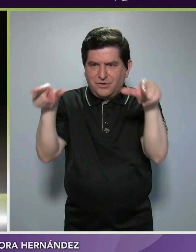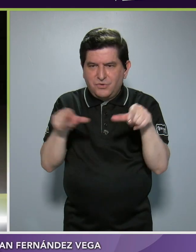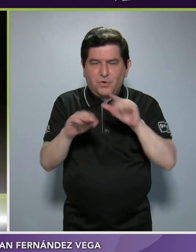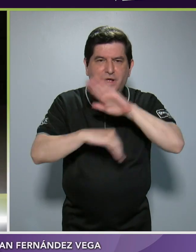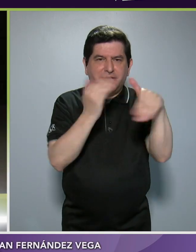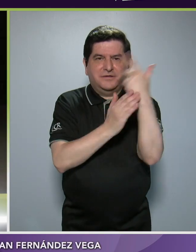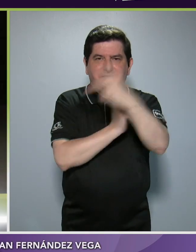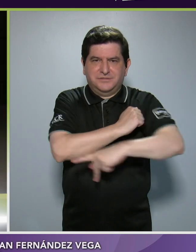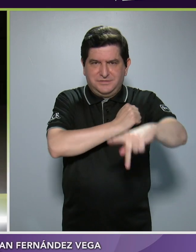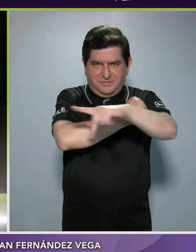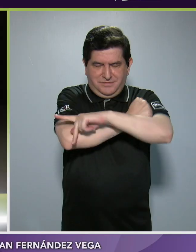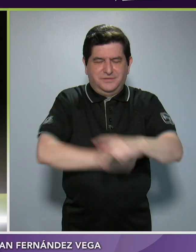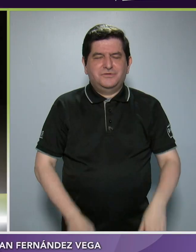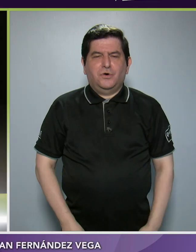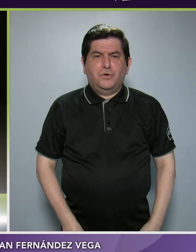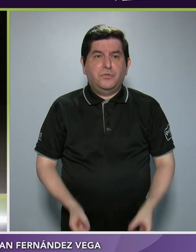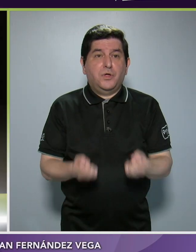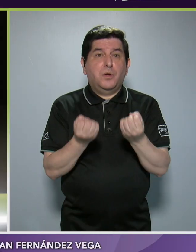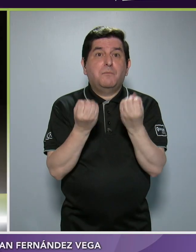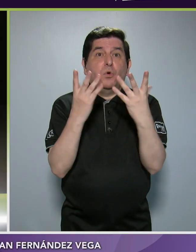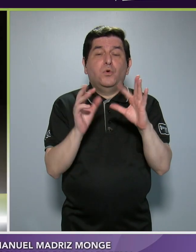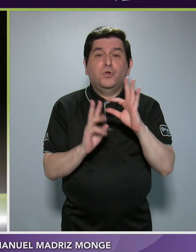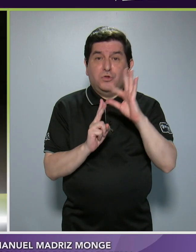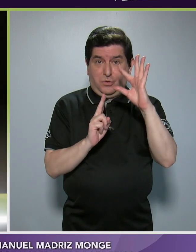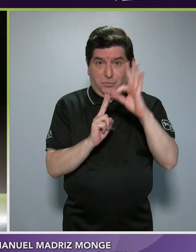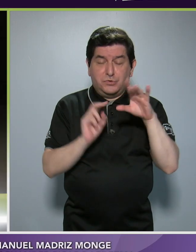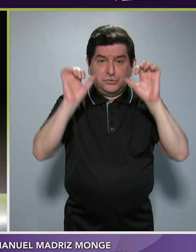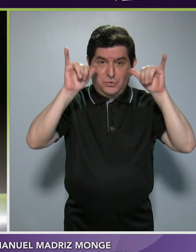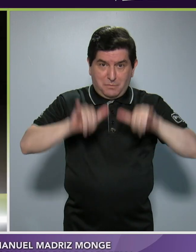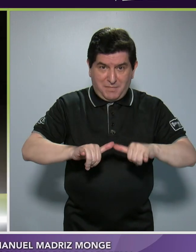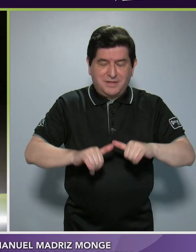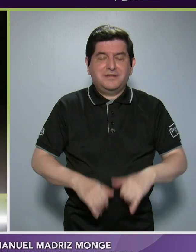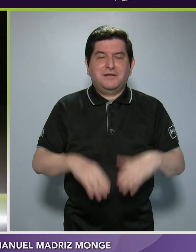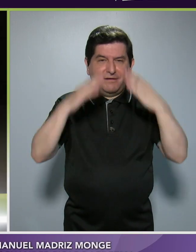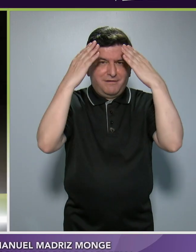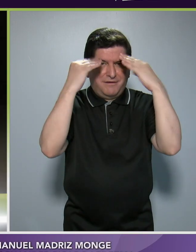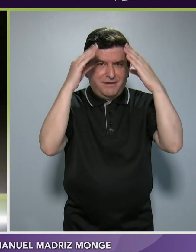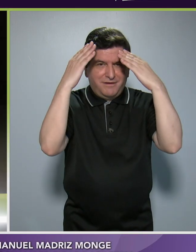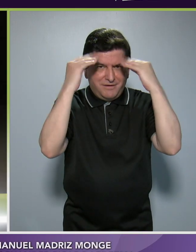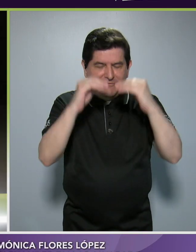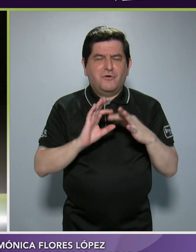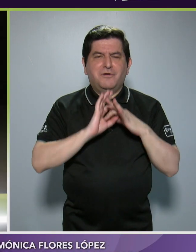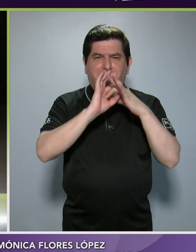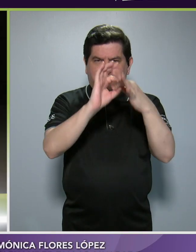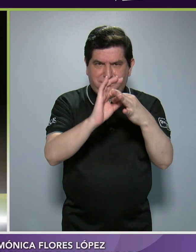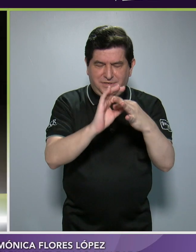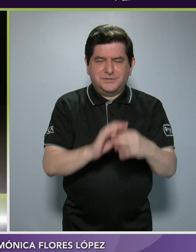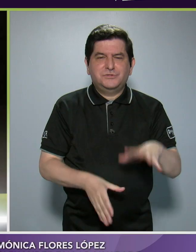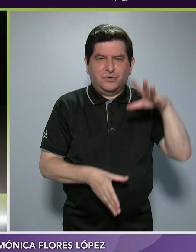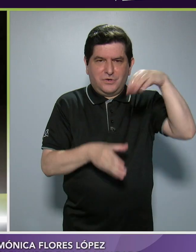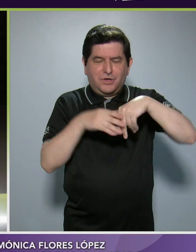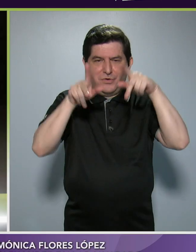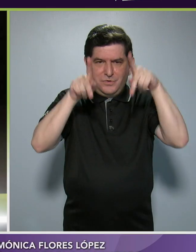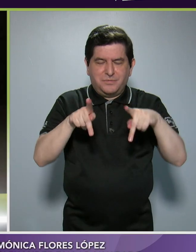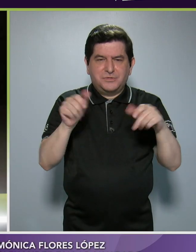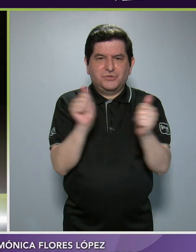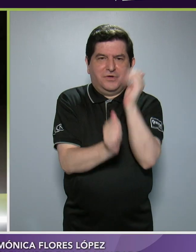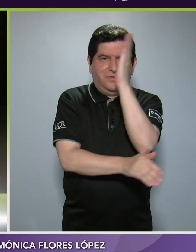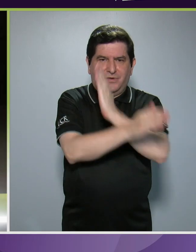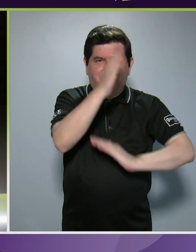todo el país, así que hay muchas posibilidades para que usted se mantenga al día con la información relacionada a la inclusión de las personas